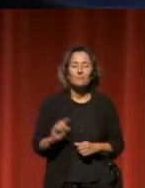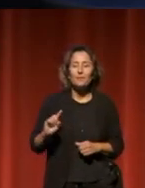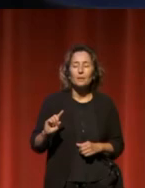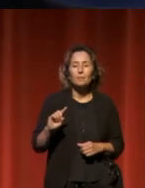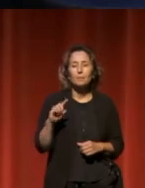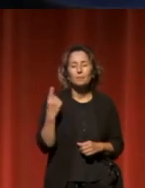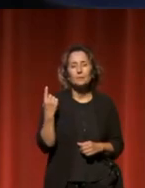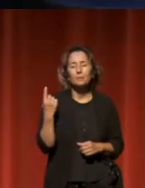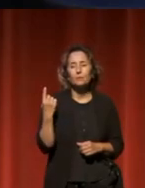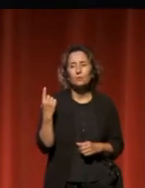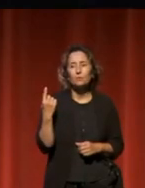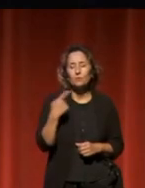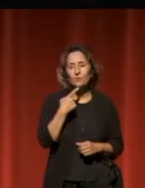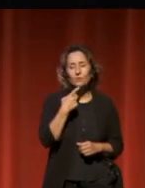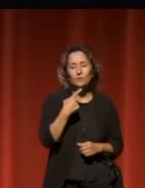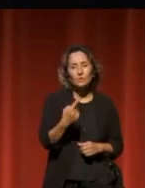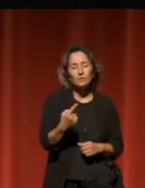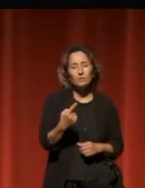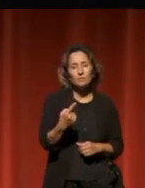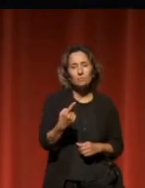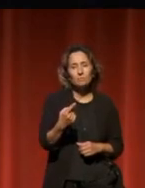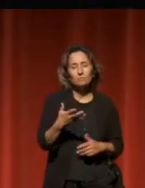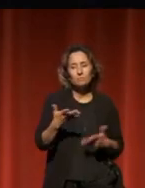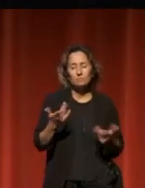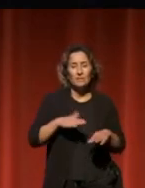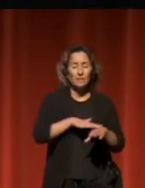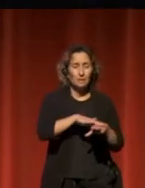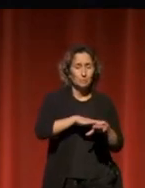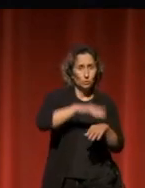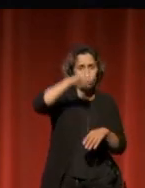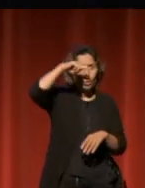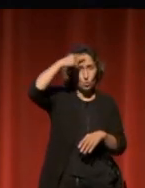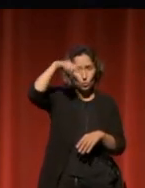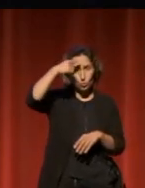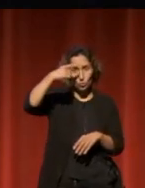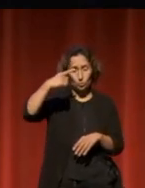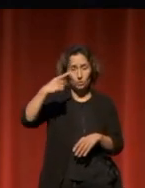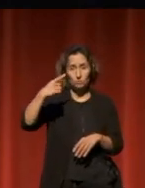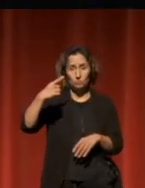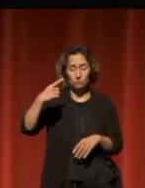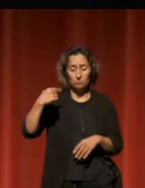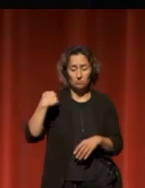quisiera empezar dándos las gracias, por supuesto, al Ministerio de Cultura por invitarme